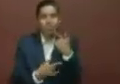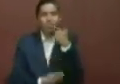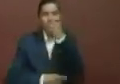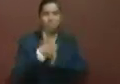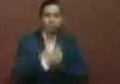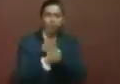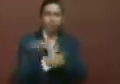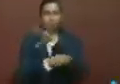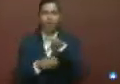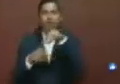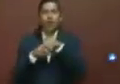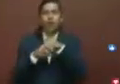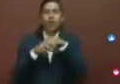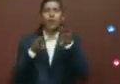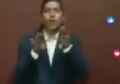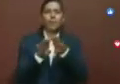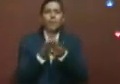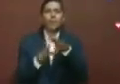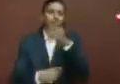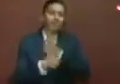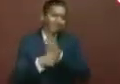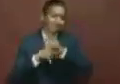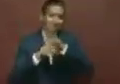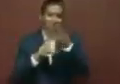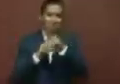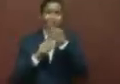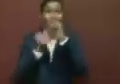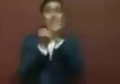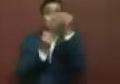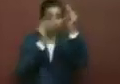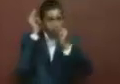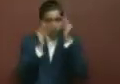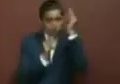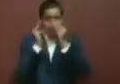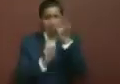vienen a todo el circuito que habrá un museo también